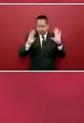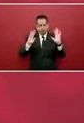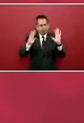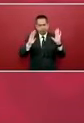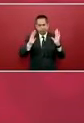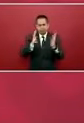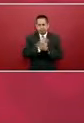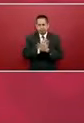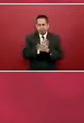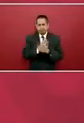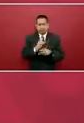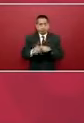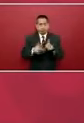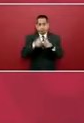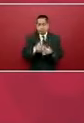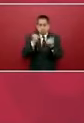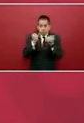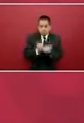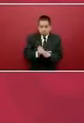no va a ser así.